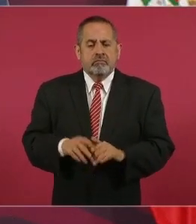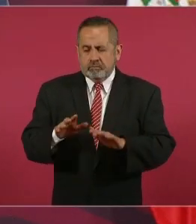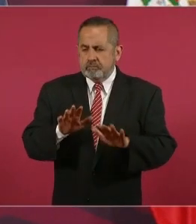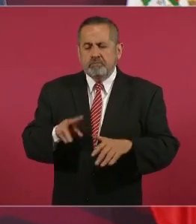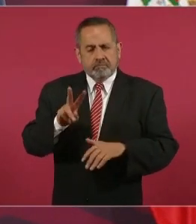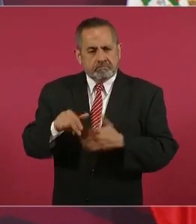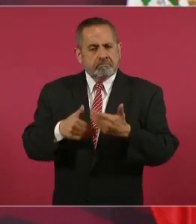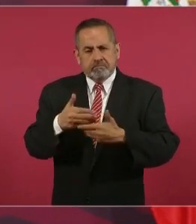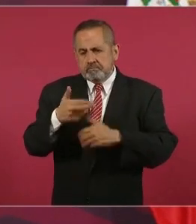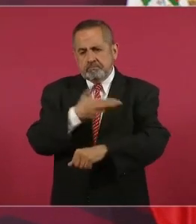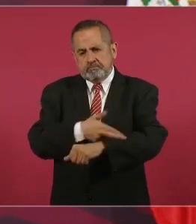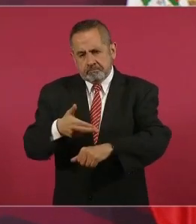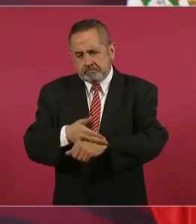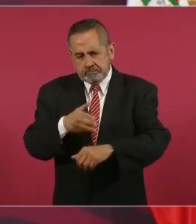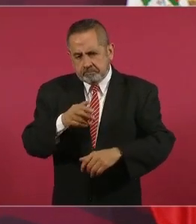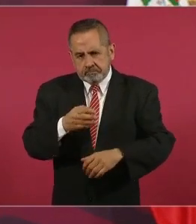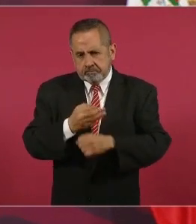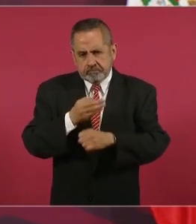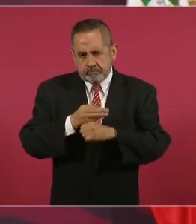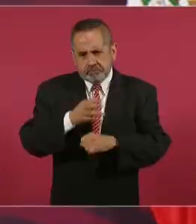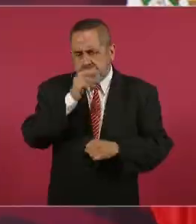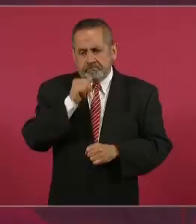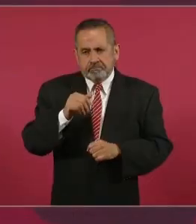vamos bien. No puedo